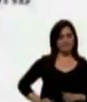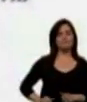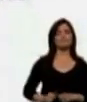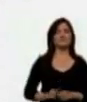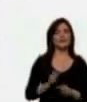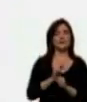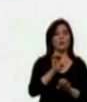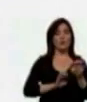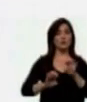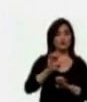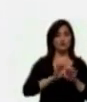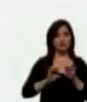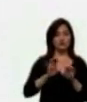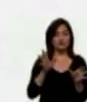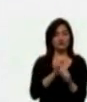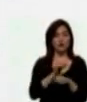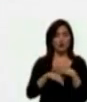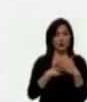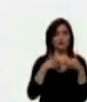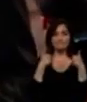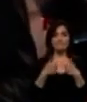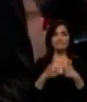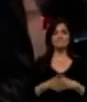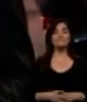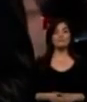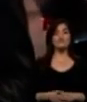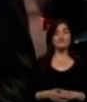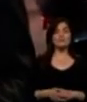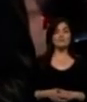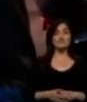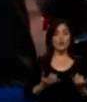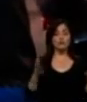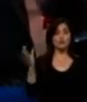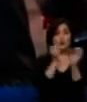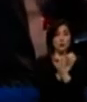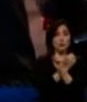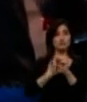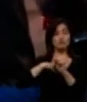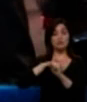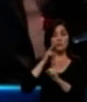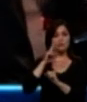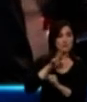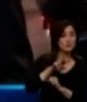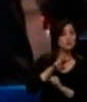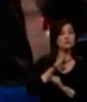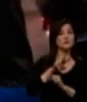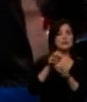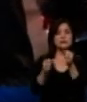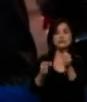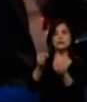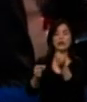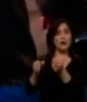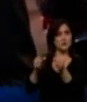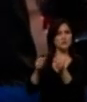se ha realizado exámenes de rutina de los que ha salido sin novedades. A esta hora de la noche también hemos observado todavía presencia de vehículos